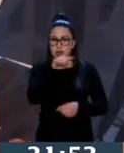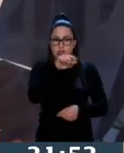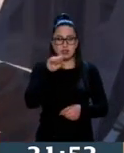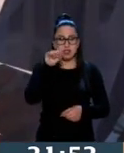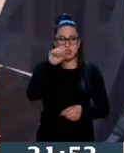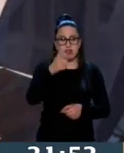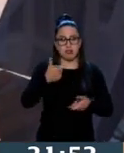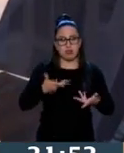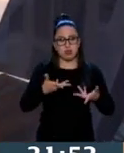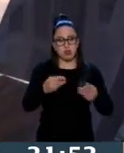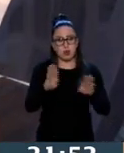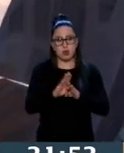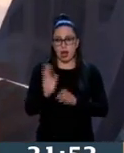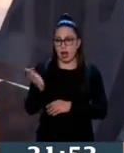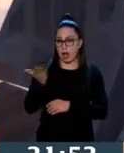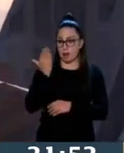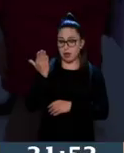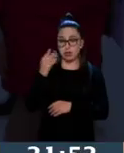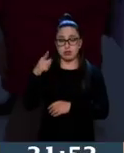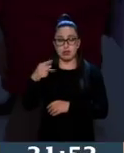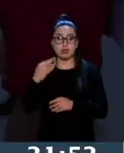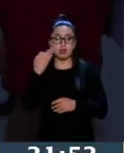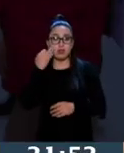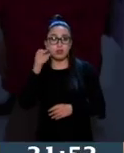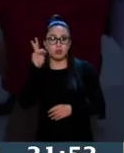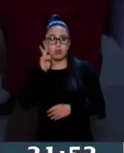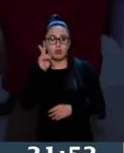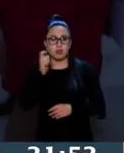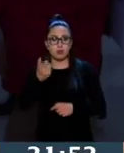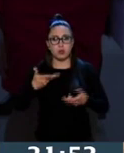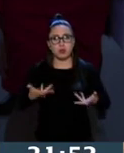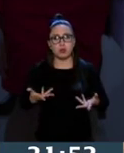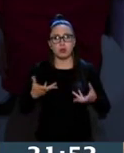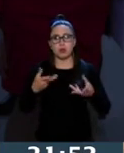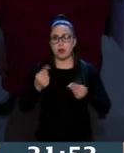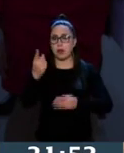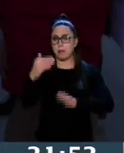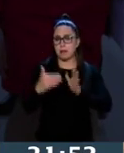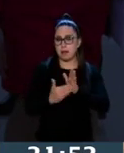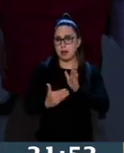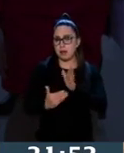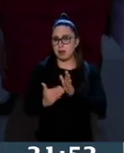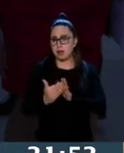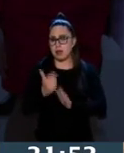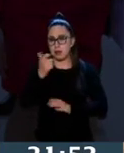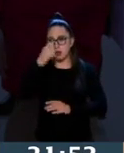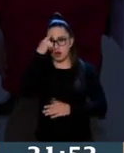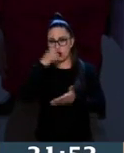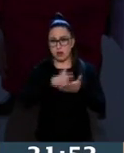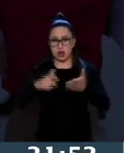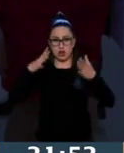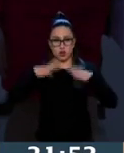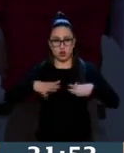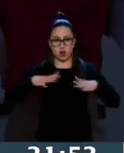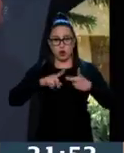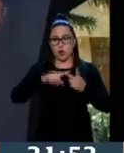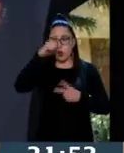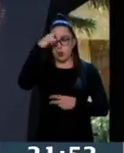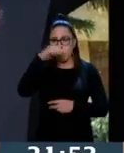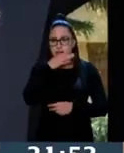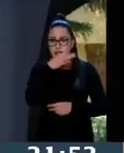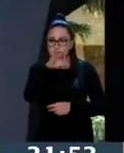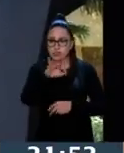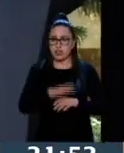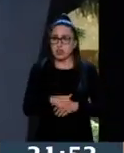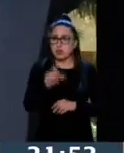sindicato. Recientemente se documentaron gastos de hasta 1,000 millones de pesos en ropa o para fiestas,